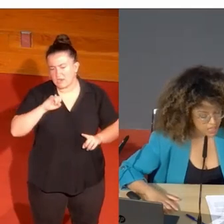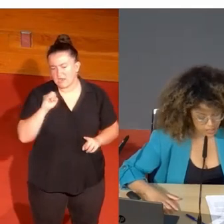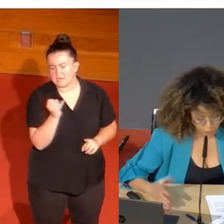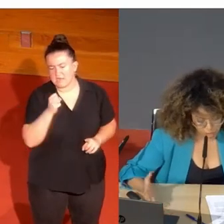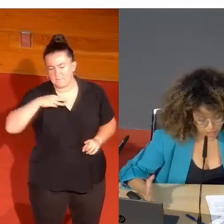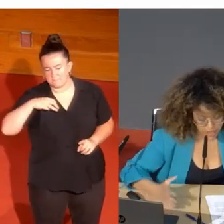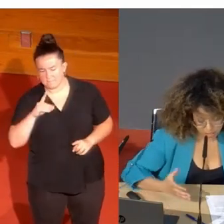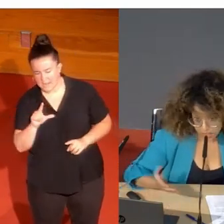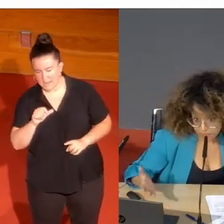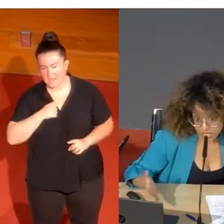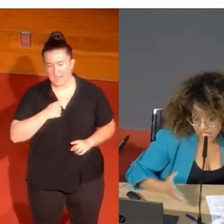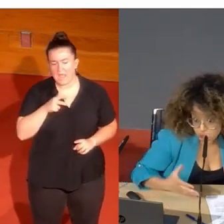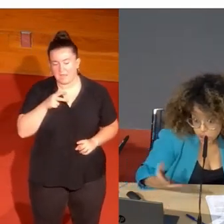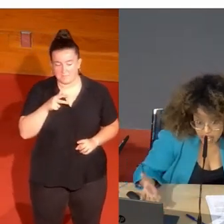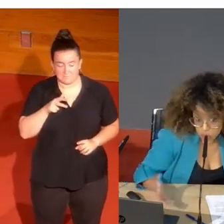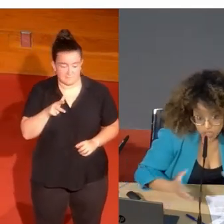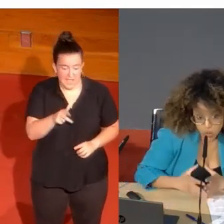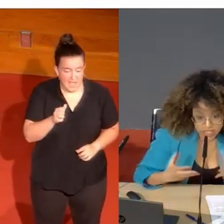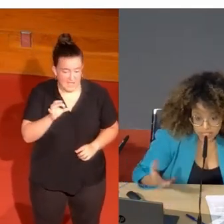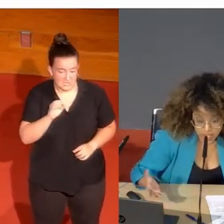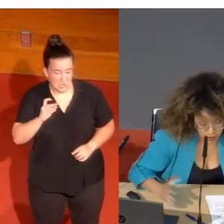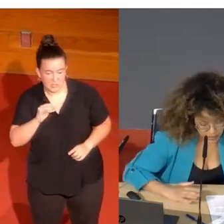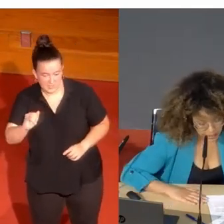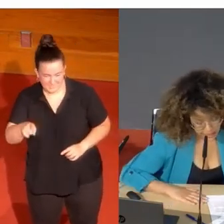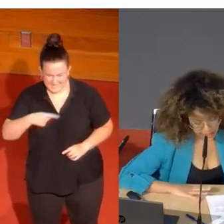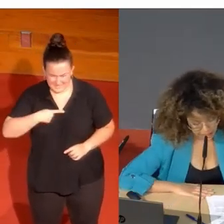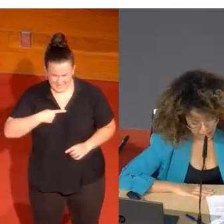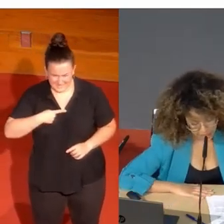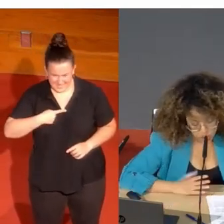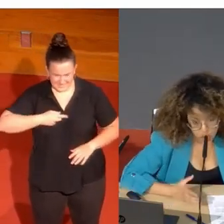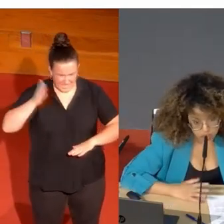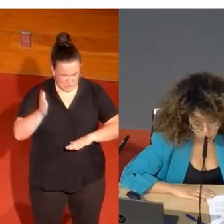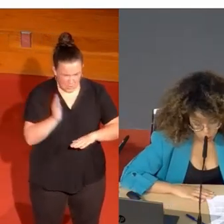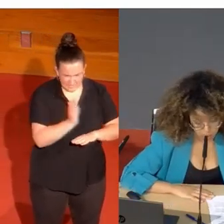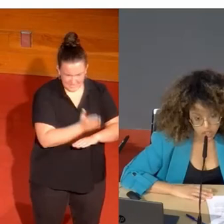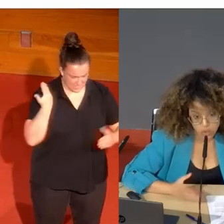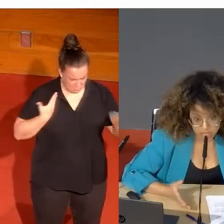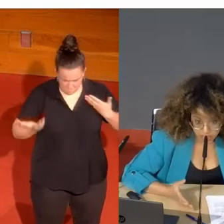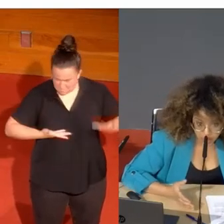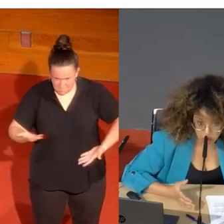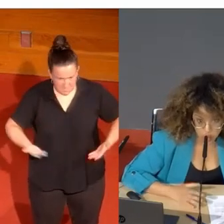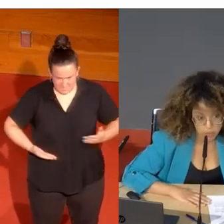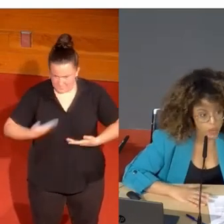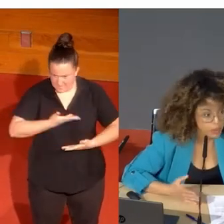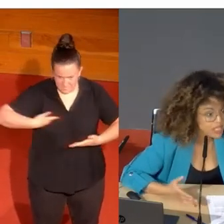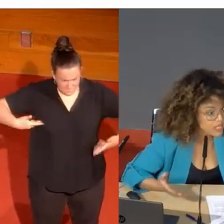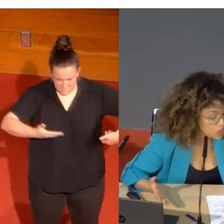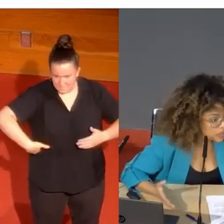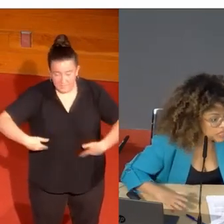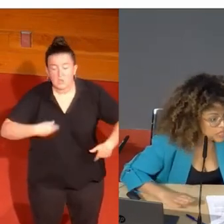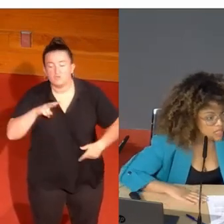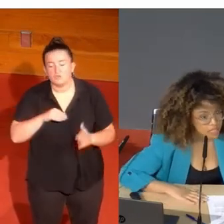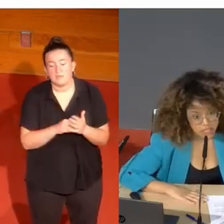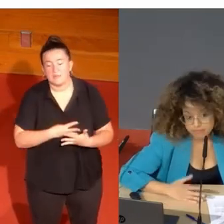eh que fue eh destrozado descuartizado eh el 2 de octubre de 2018 Bueno pues